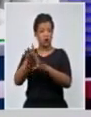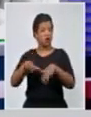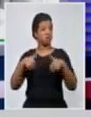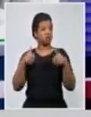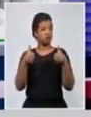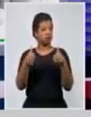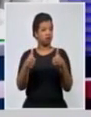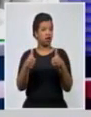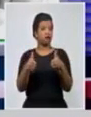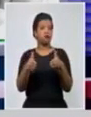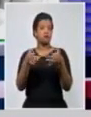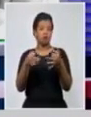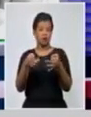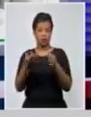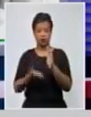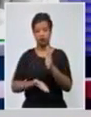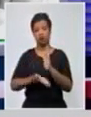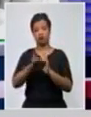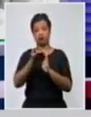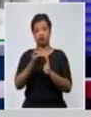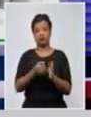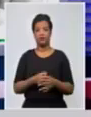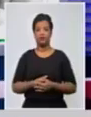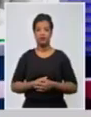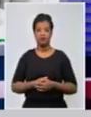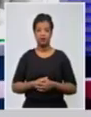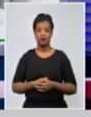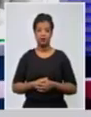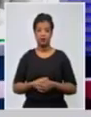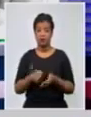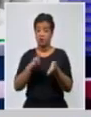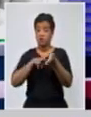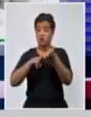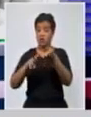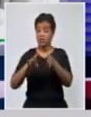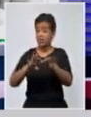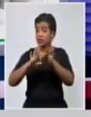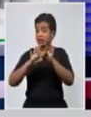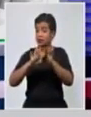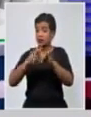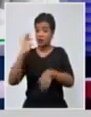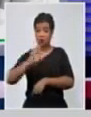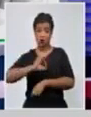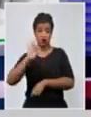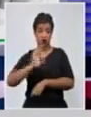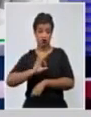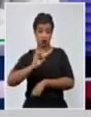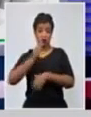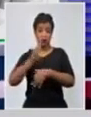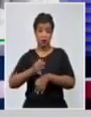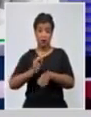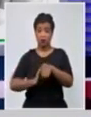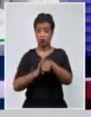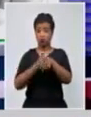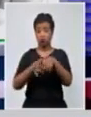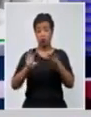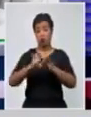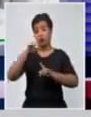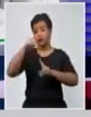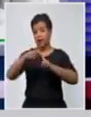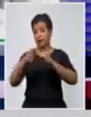fue superior al número de confirmados en una jornada. Las provincias con mayores tasas de incidencia por la enfermedad,